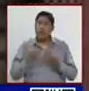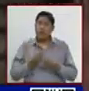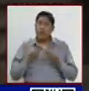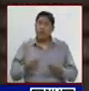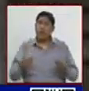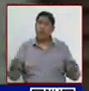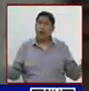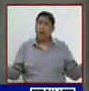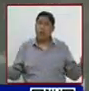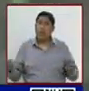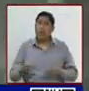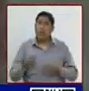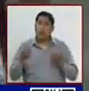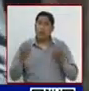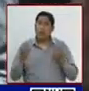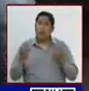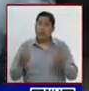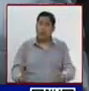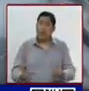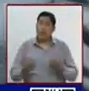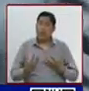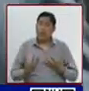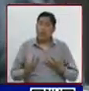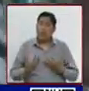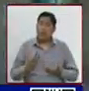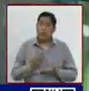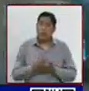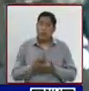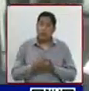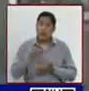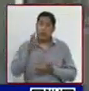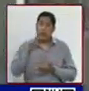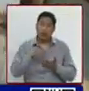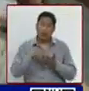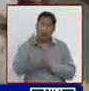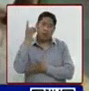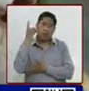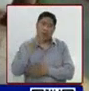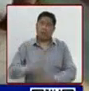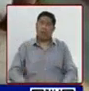mercadería que él pretendía entregárselas por la suma de 4,000 bolivianos.